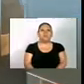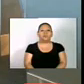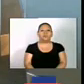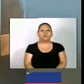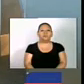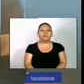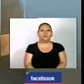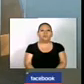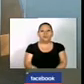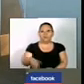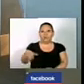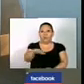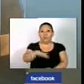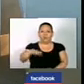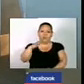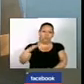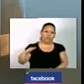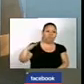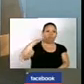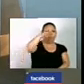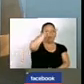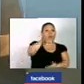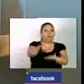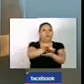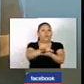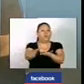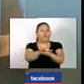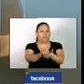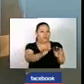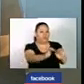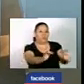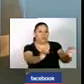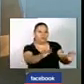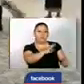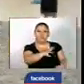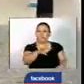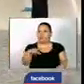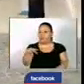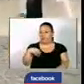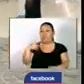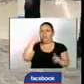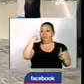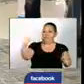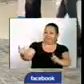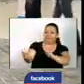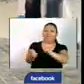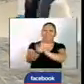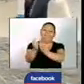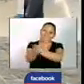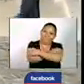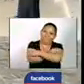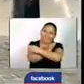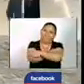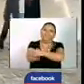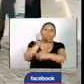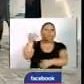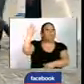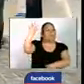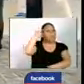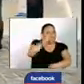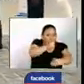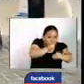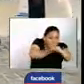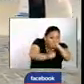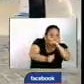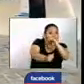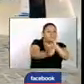Mientras en el aeropuerto La Guardia en Nueva York familiares de menores no acompañados se reencuentran con ellos tras una larga y peligrosa travesía hasta